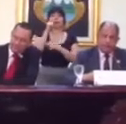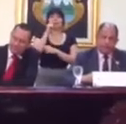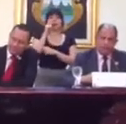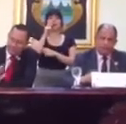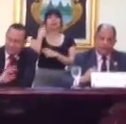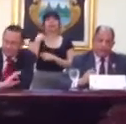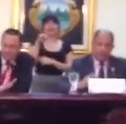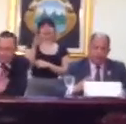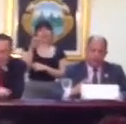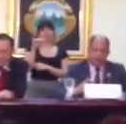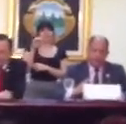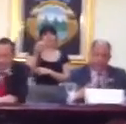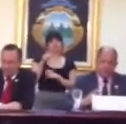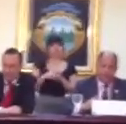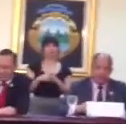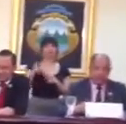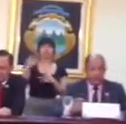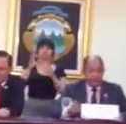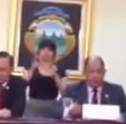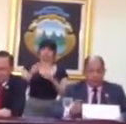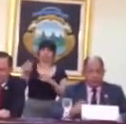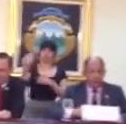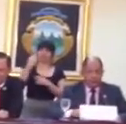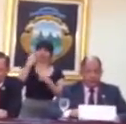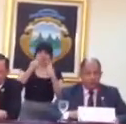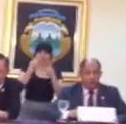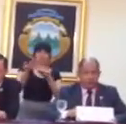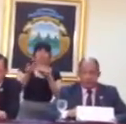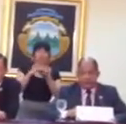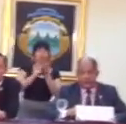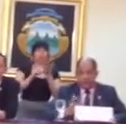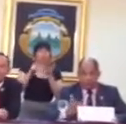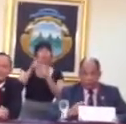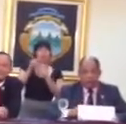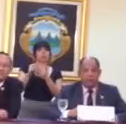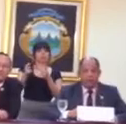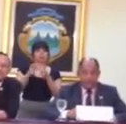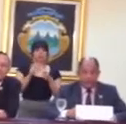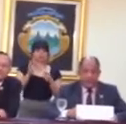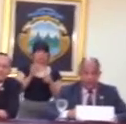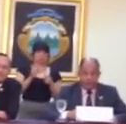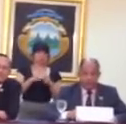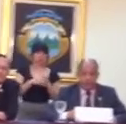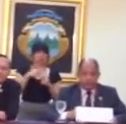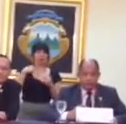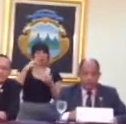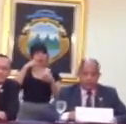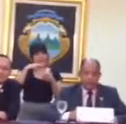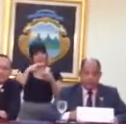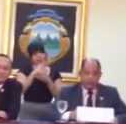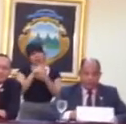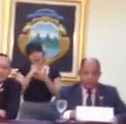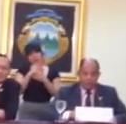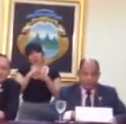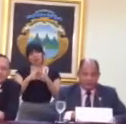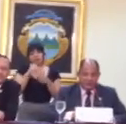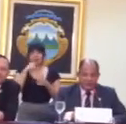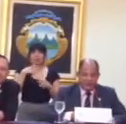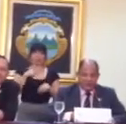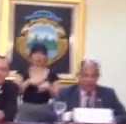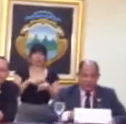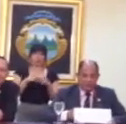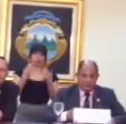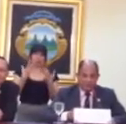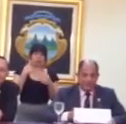Agradecer la atención, mi padre tuvo la fineza de visitarlo, le entregó una copia del proyecto que estoy leyendo, otro por la mitad, la he tenido mucho tiempo, que no